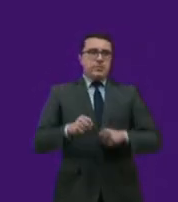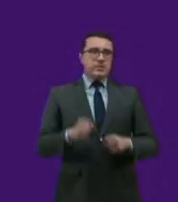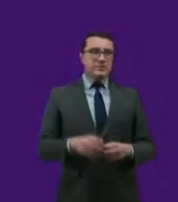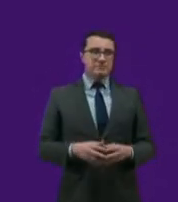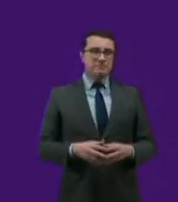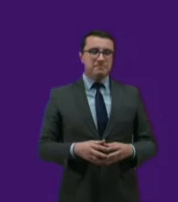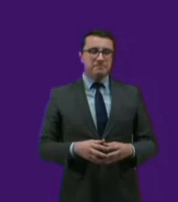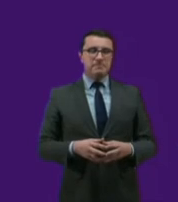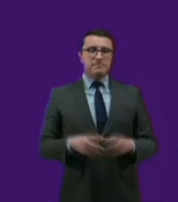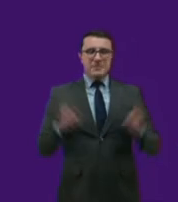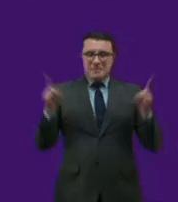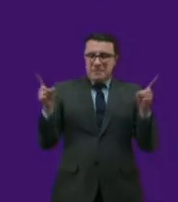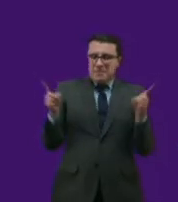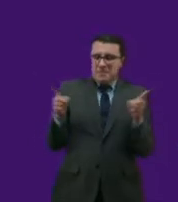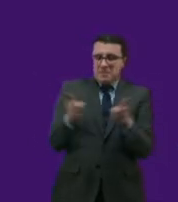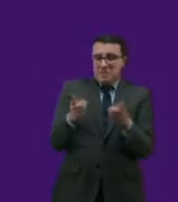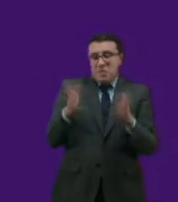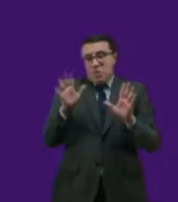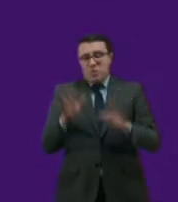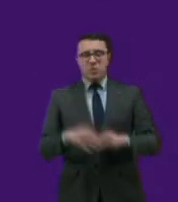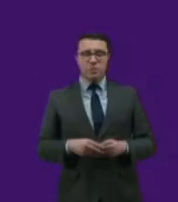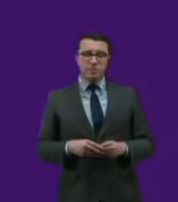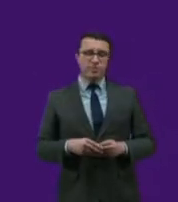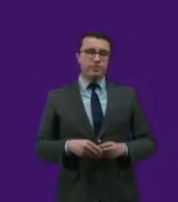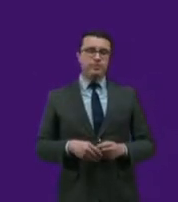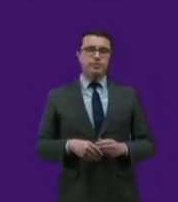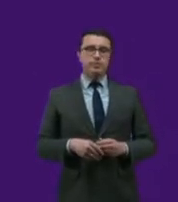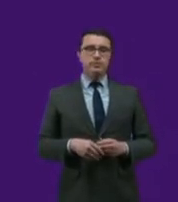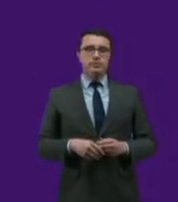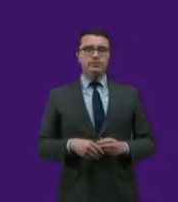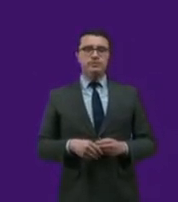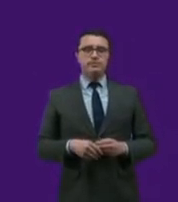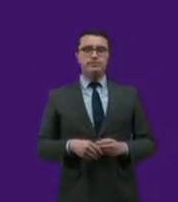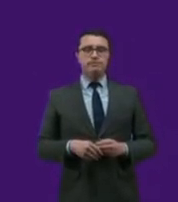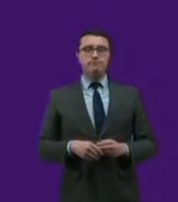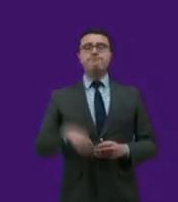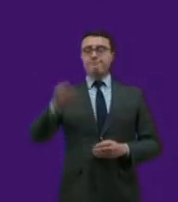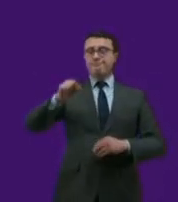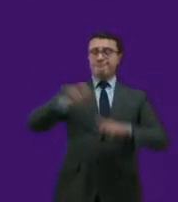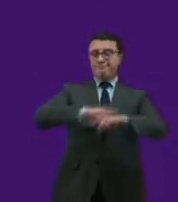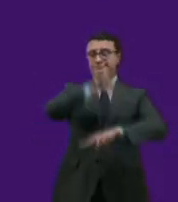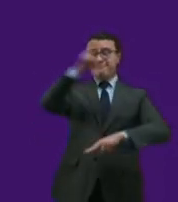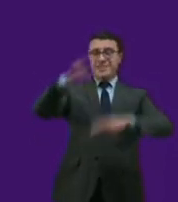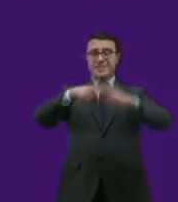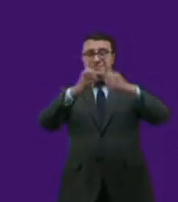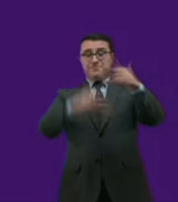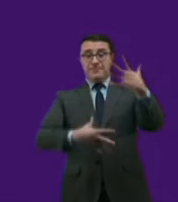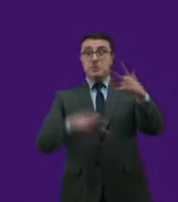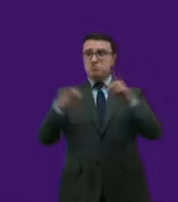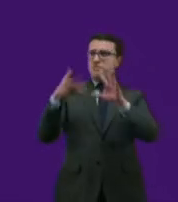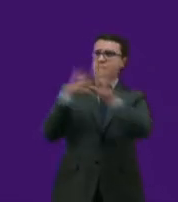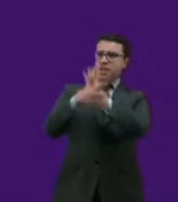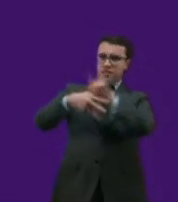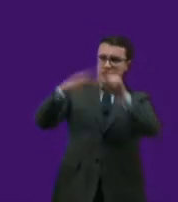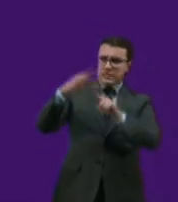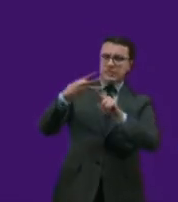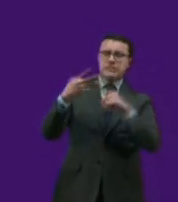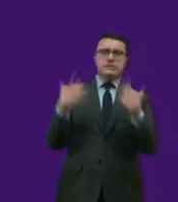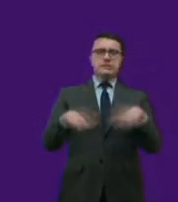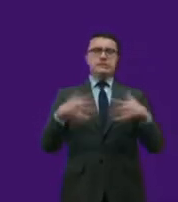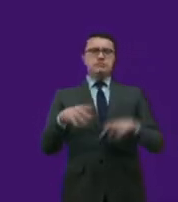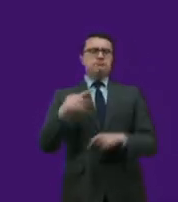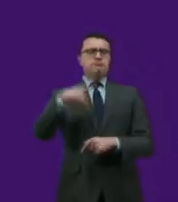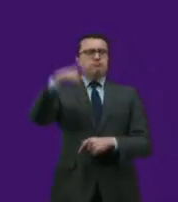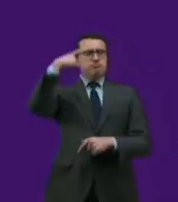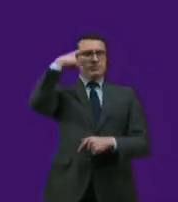una cosa que es de meses, pero bueno. Sí, naturalmente es mucho y eso que dices, lo entiendo yo como que se manejan